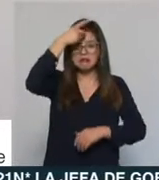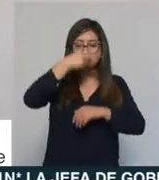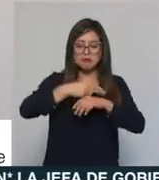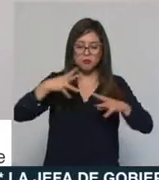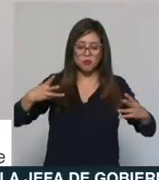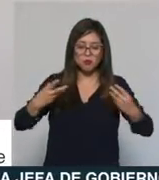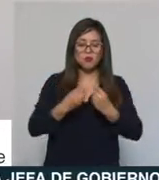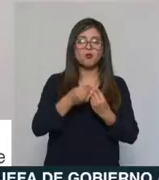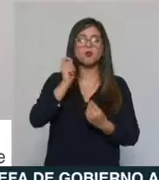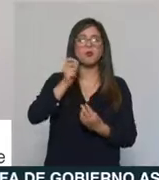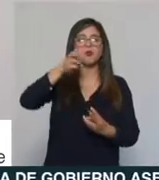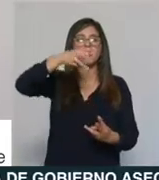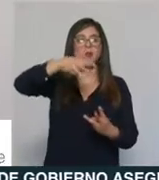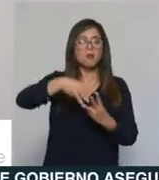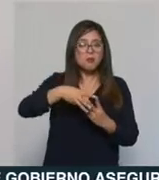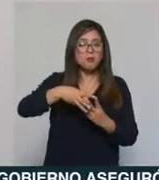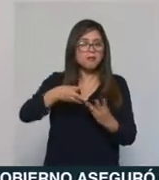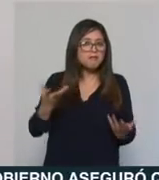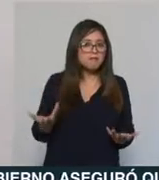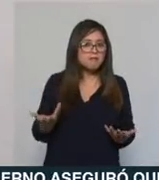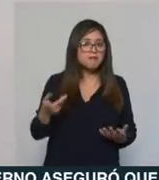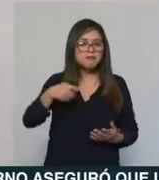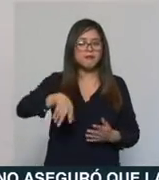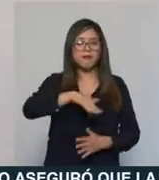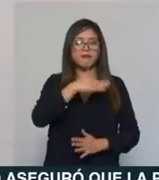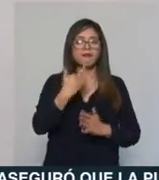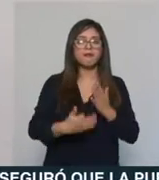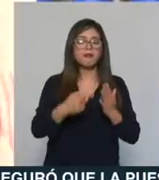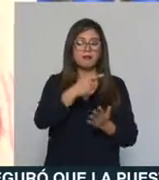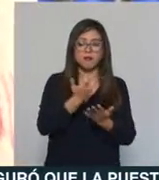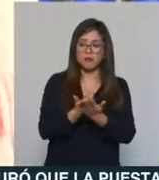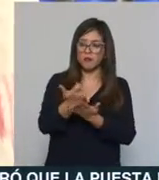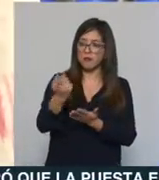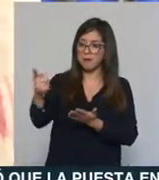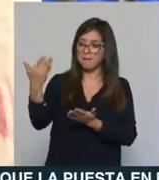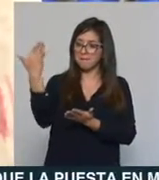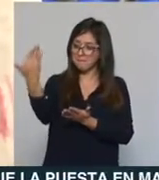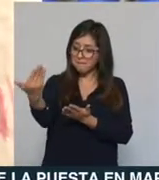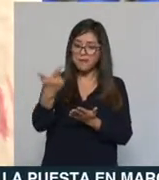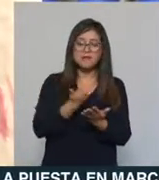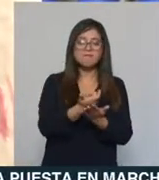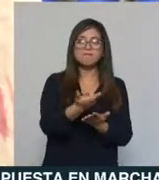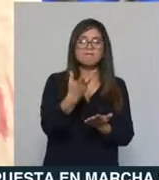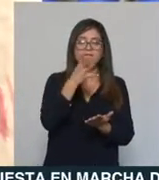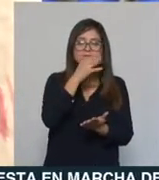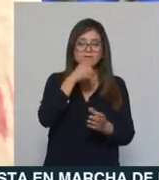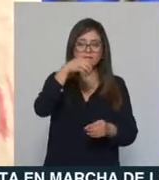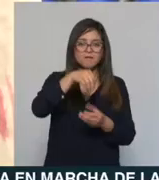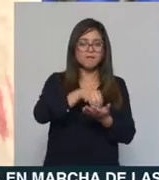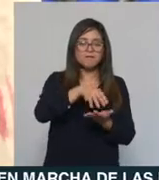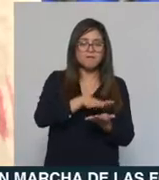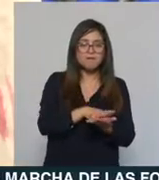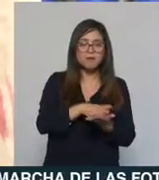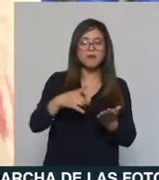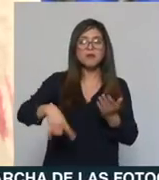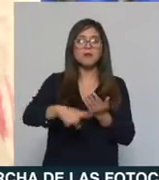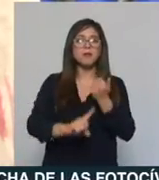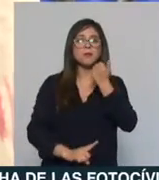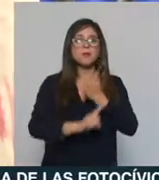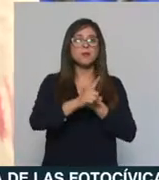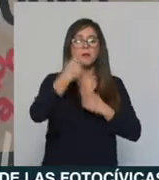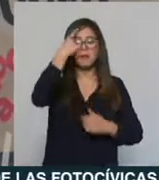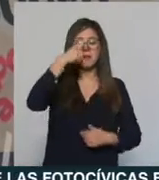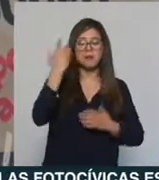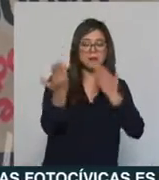UAM cierre porque se sale totalmente del presupuesto que le etiquetan. Añadió que el conflicto afecta a los estudiantes y